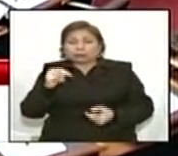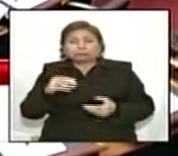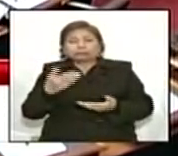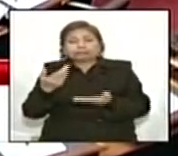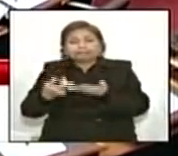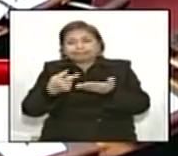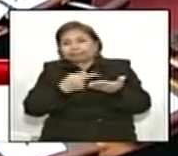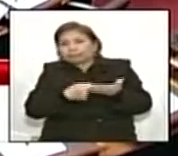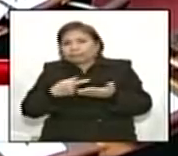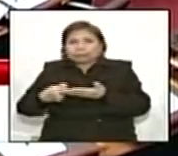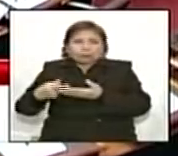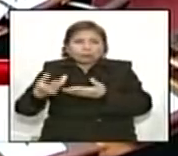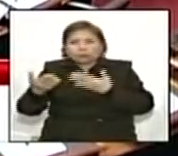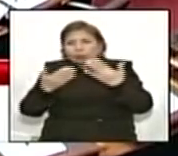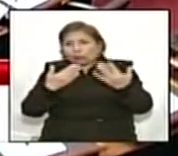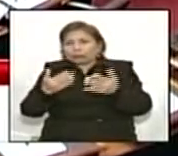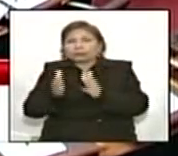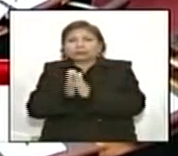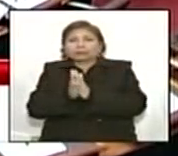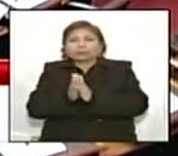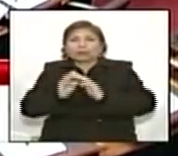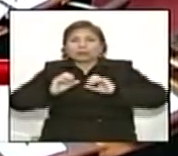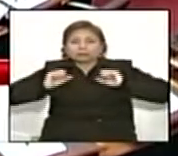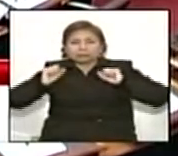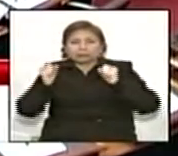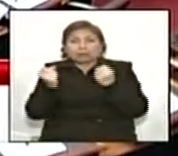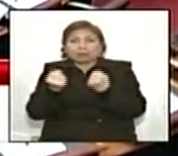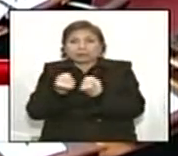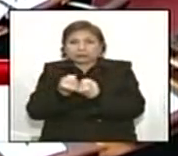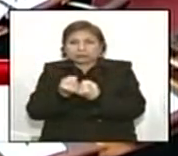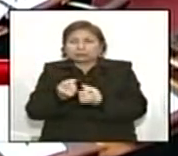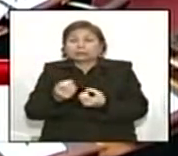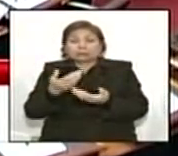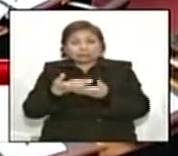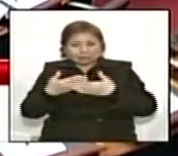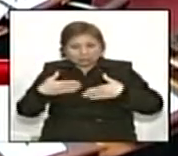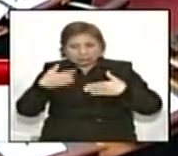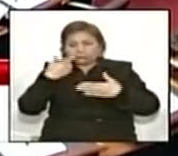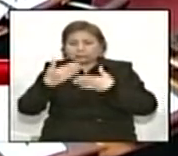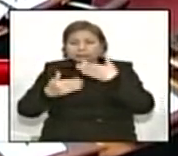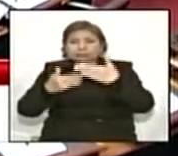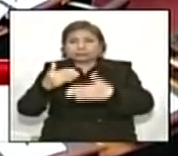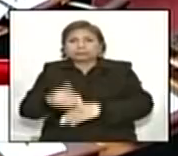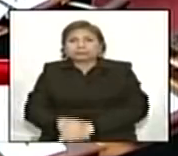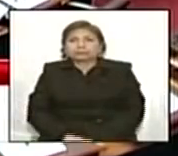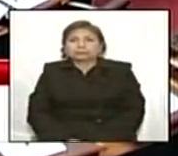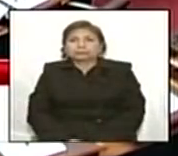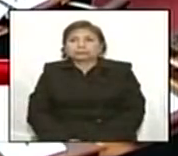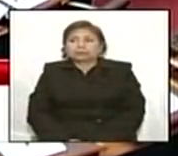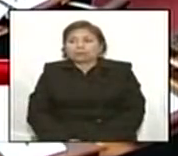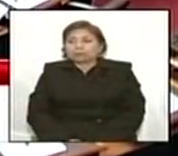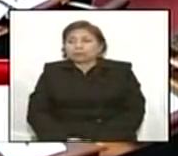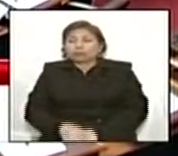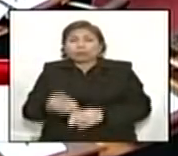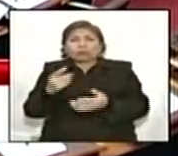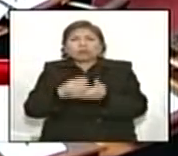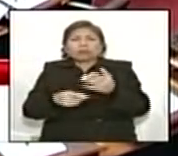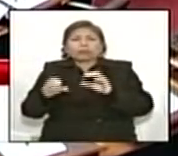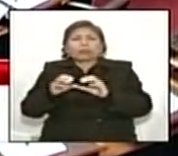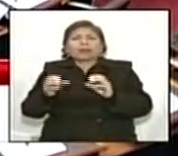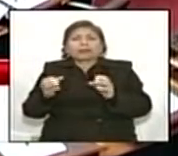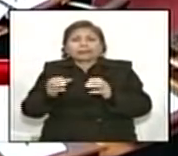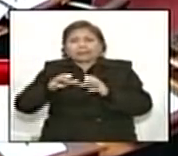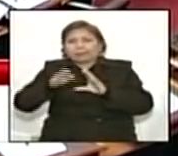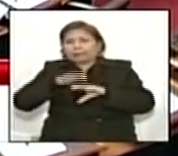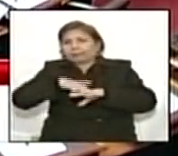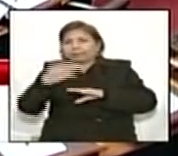presidente Kuczynski. Eso es lo que vamos a tener que ver. Por ejemplo, ha salido Omar Chejade de Somos Perú a decir que el tema es sumamente grave. Vamos a ver si eso